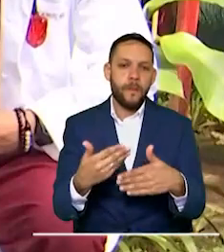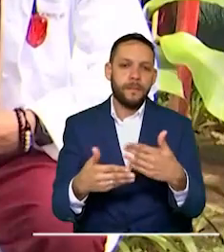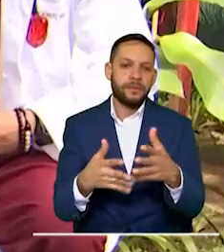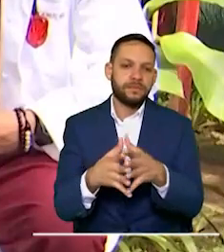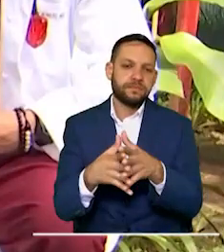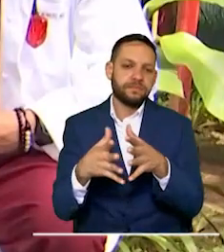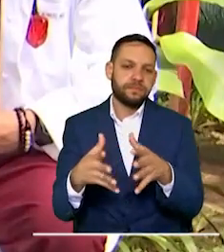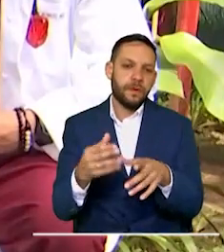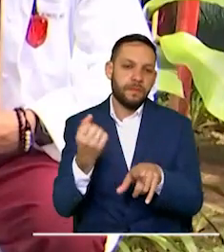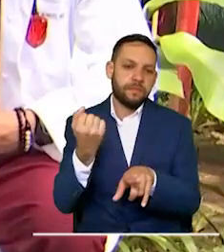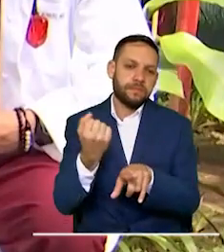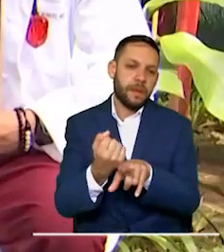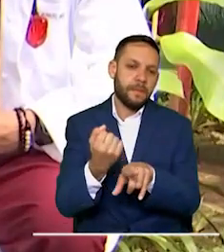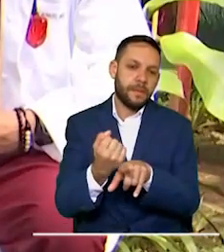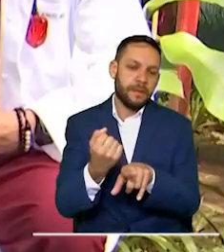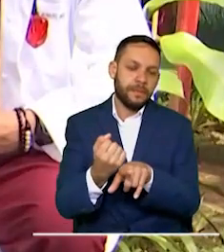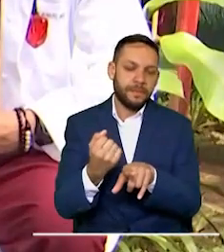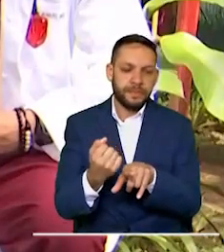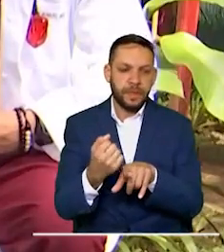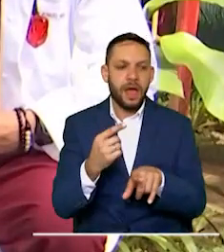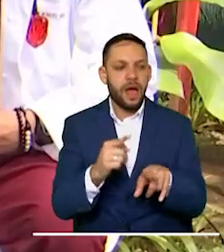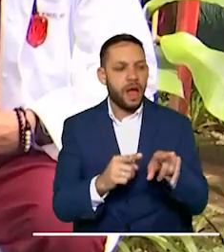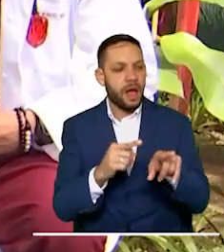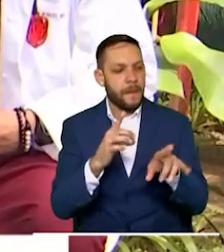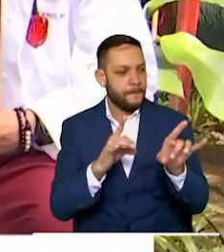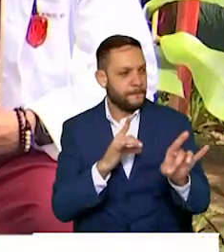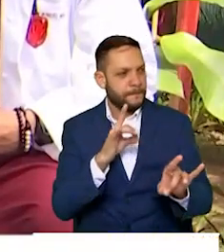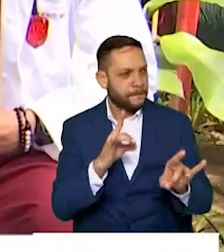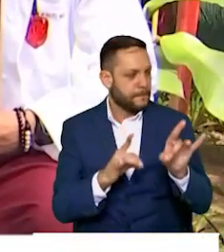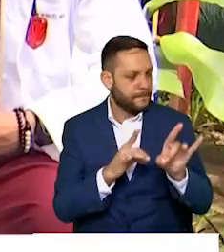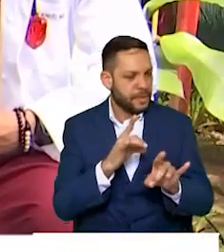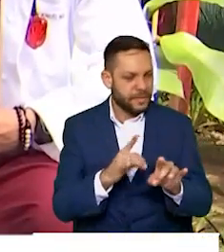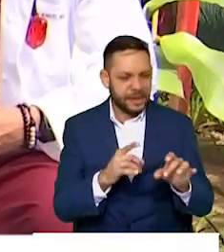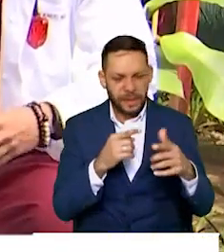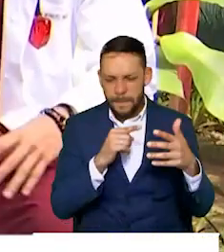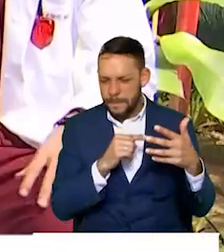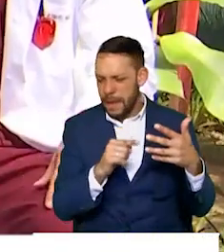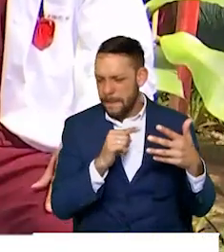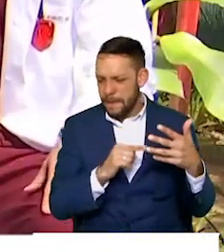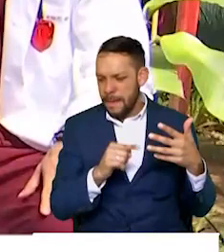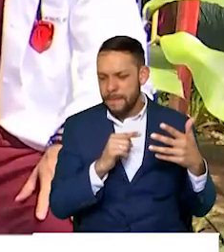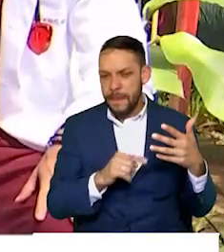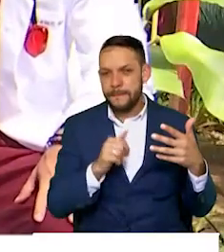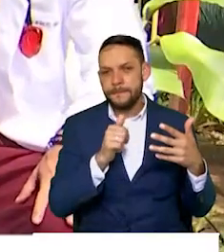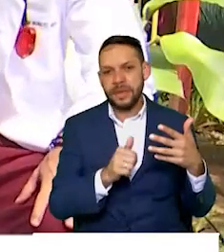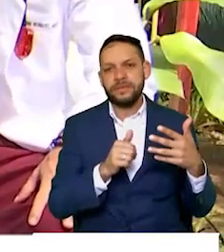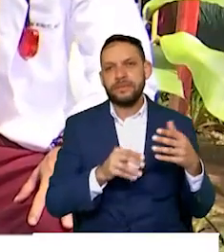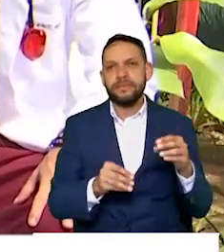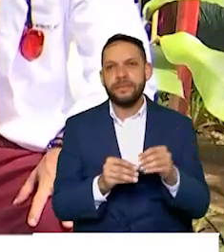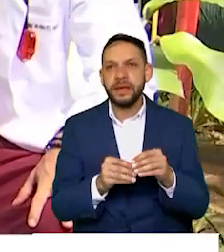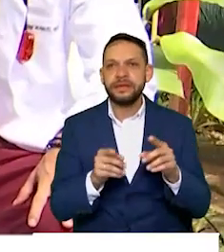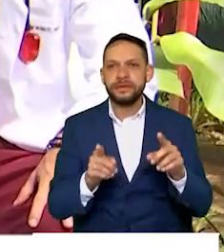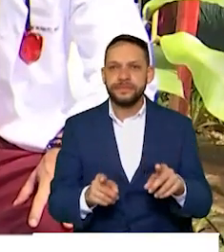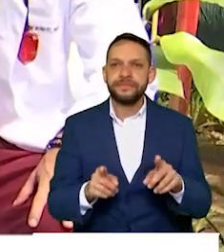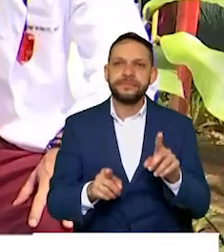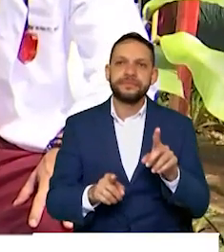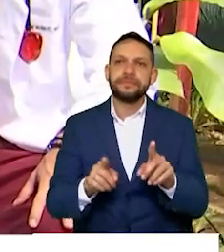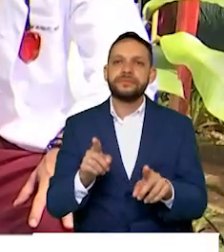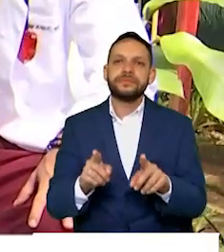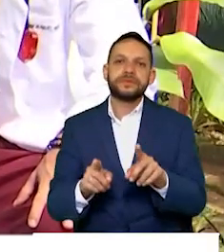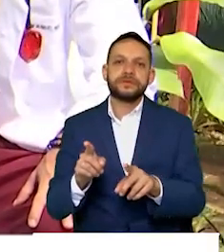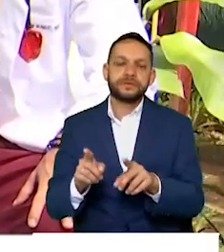ver la próstata perfectamente bien, es de elección la ecografía para ver la próstata. Nos evitamos incluso la molestia